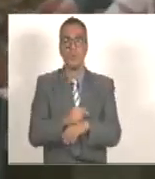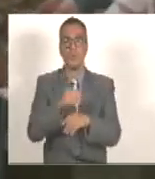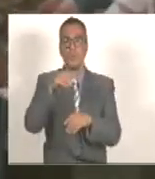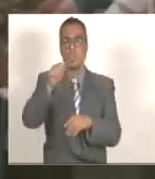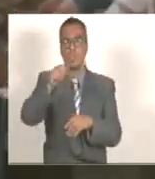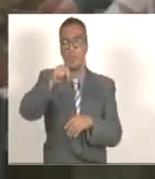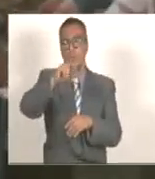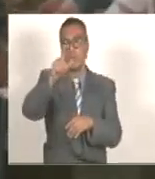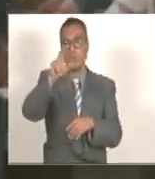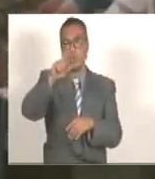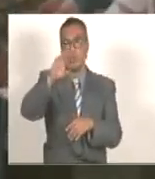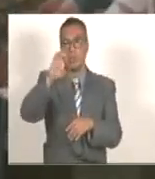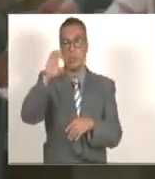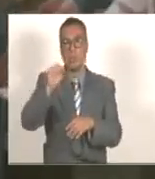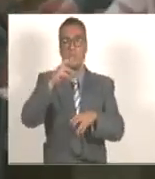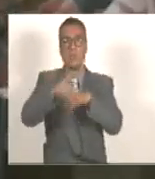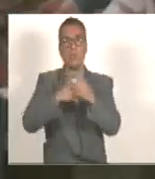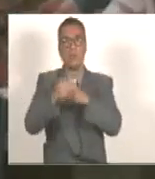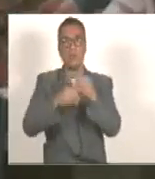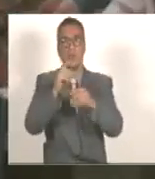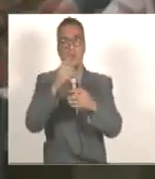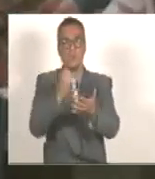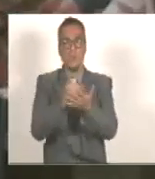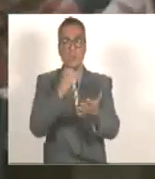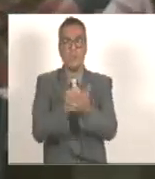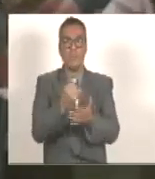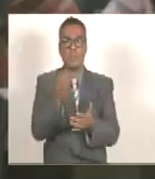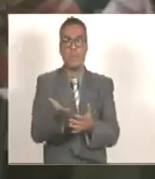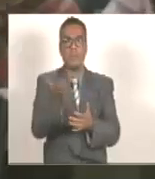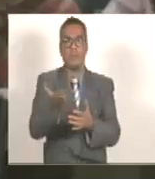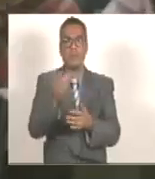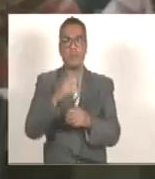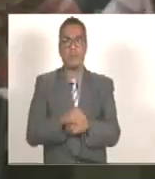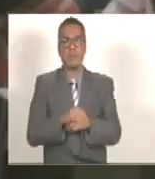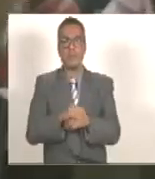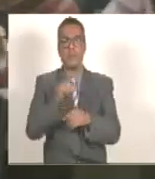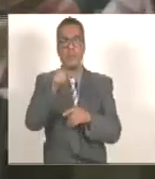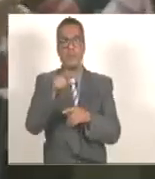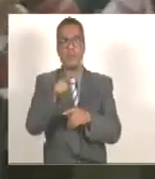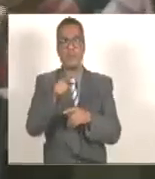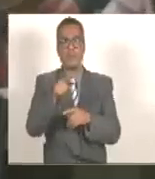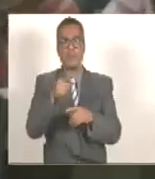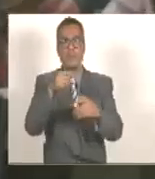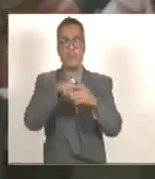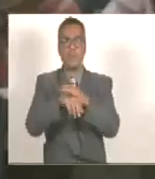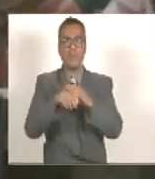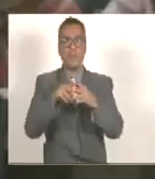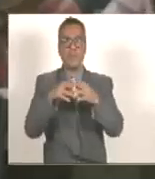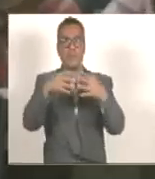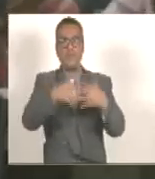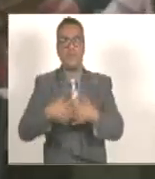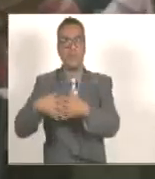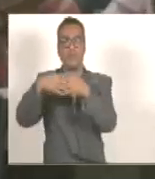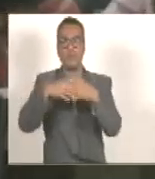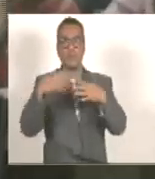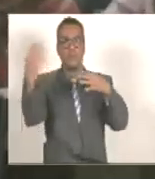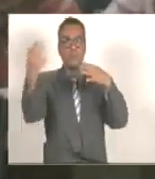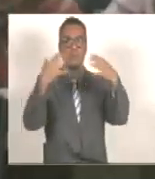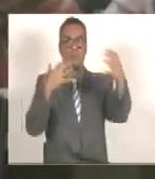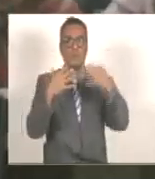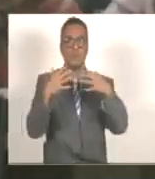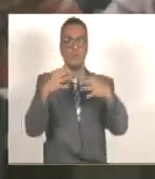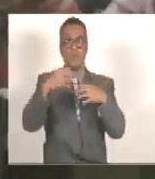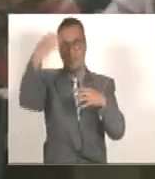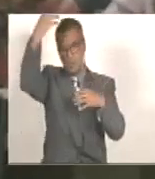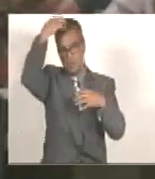Malé Prevost, y será una de las pruebas fundamentales. Se compusieron los norteamericanos y el